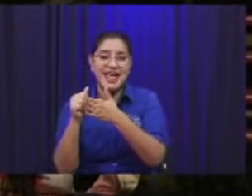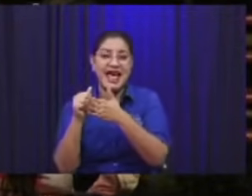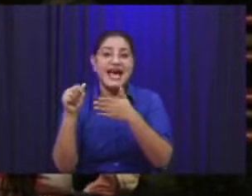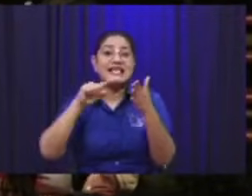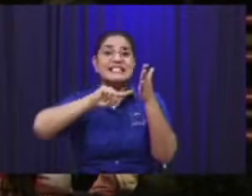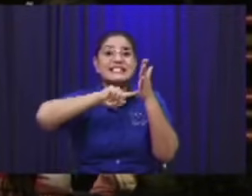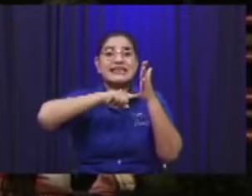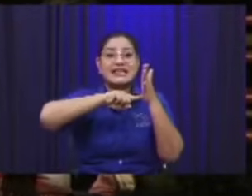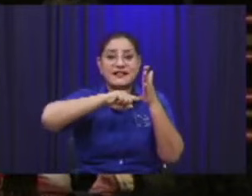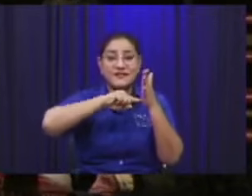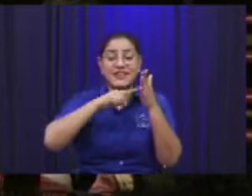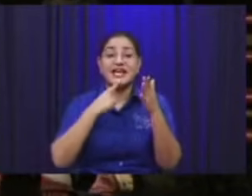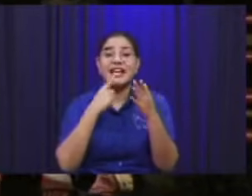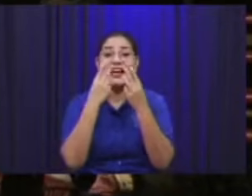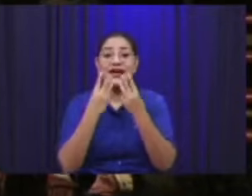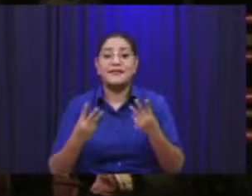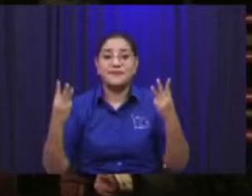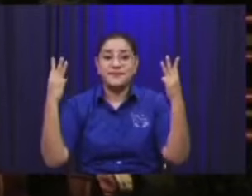significa